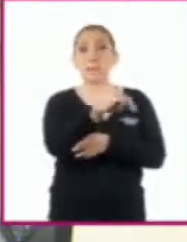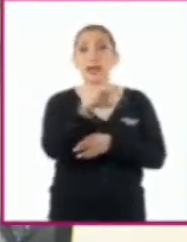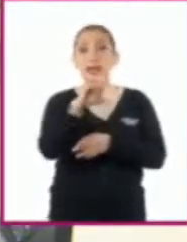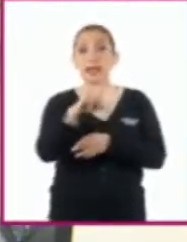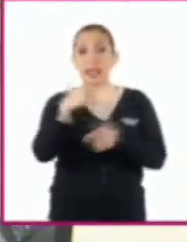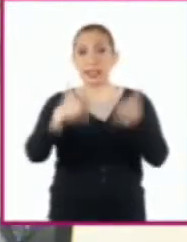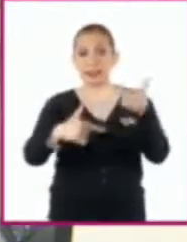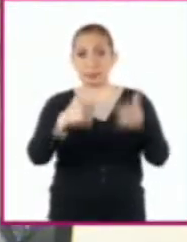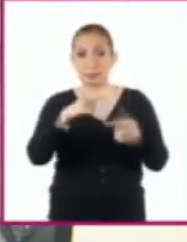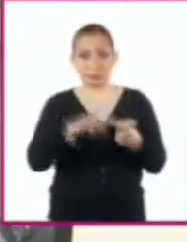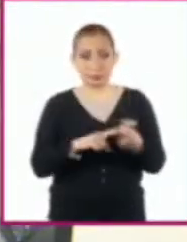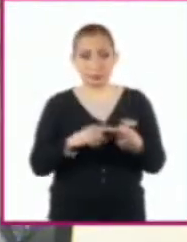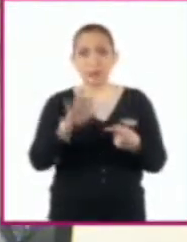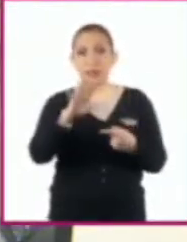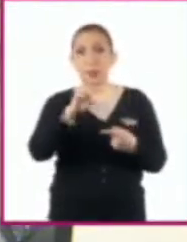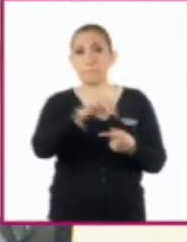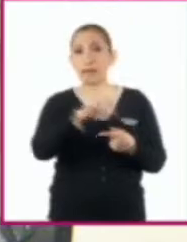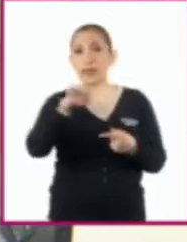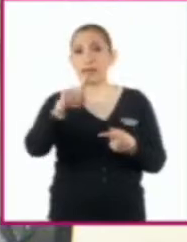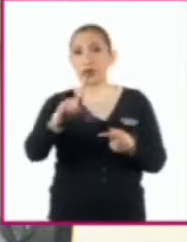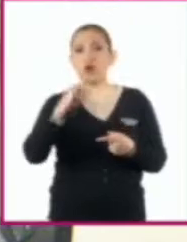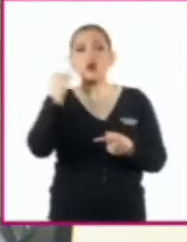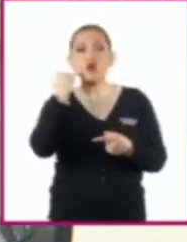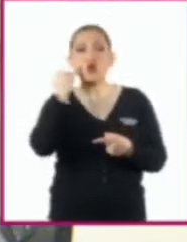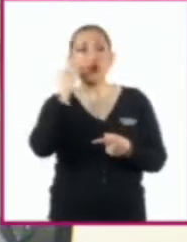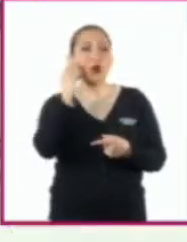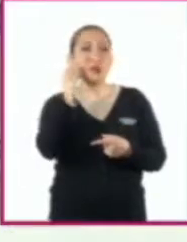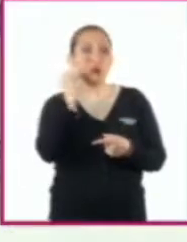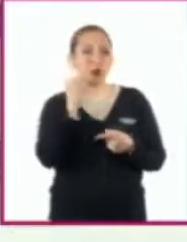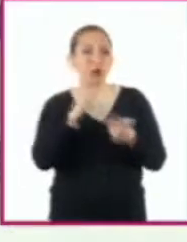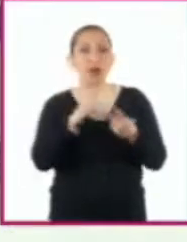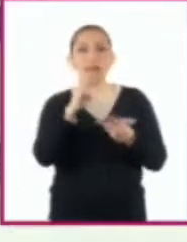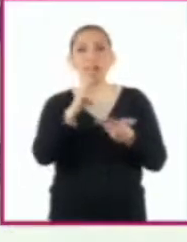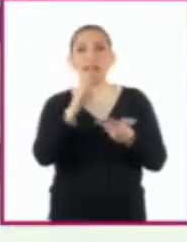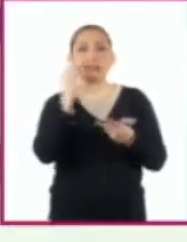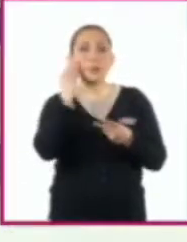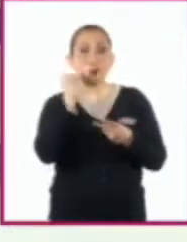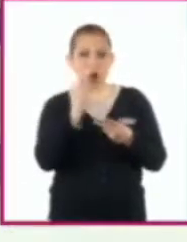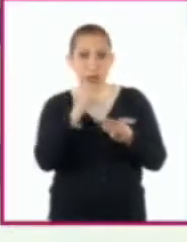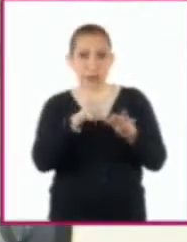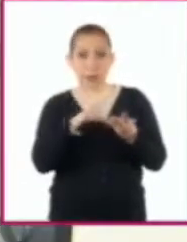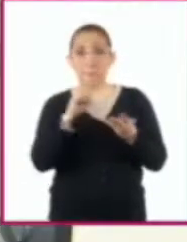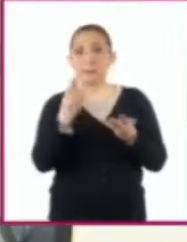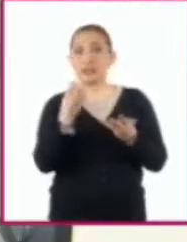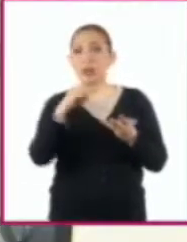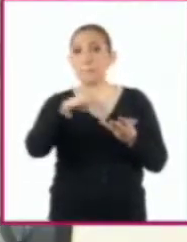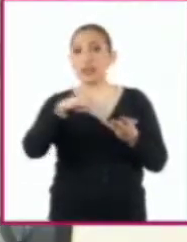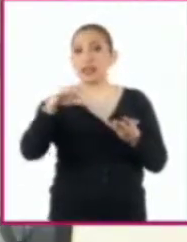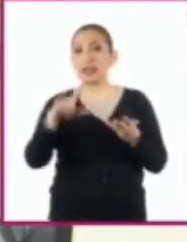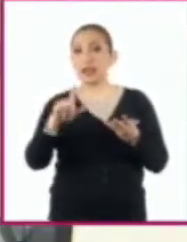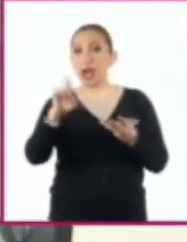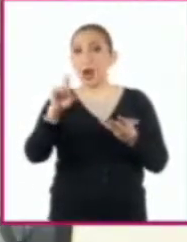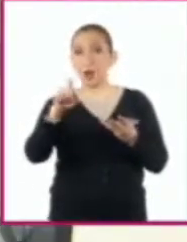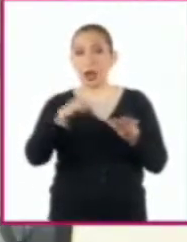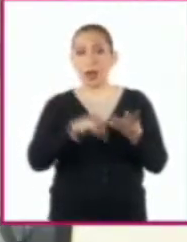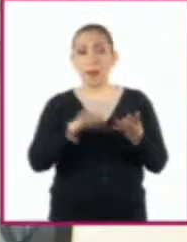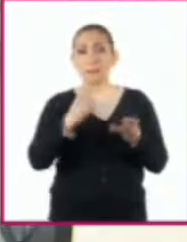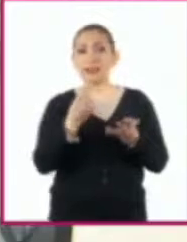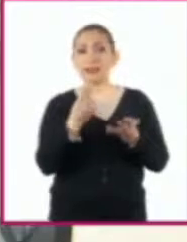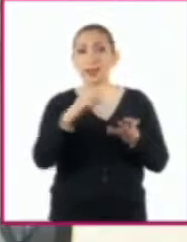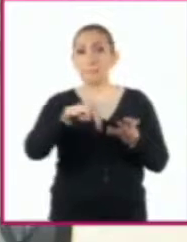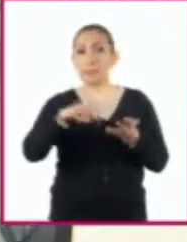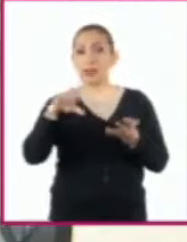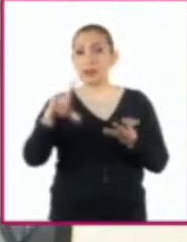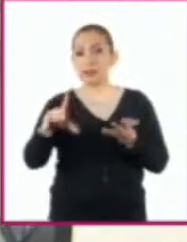mililitros de leche, 5 mililitros de jugos de limón, 3 limones, 25 mililitros de agua,